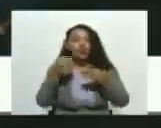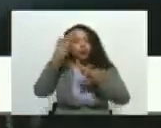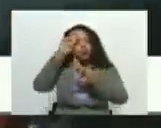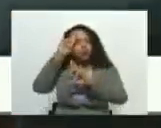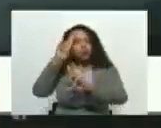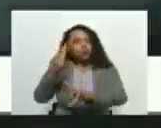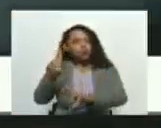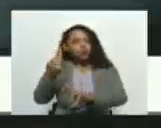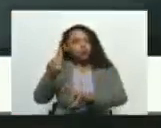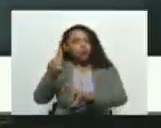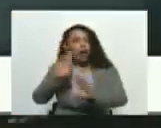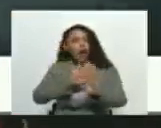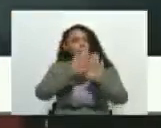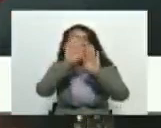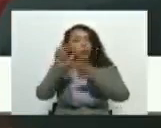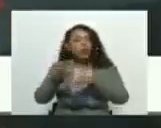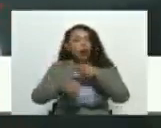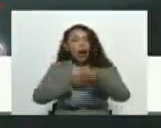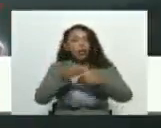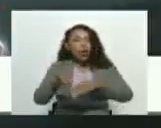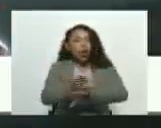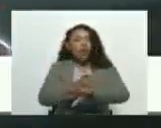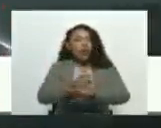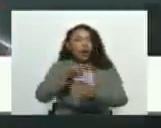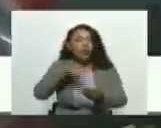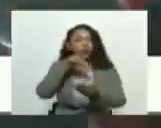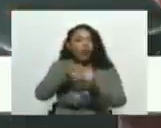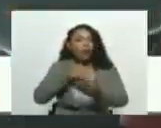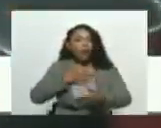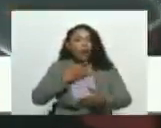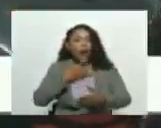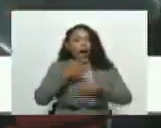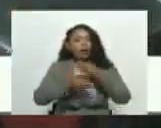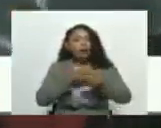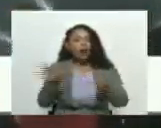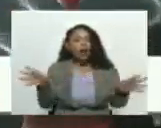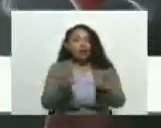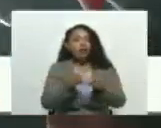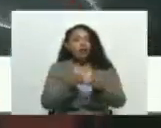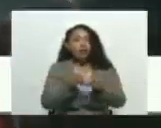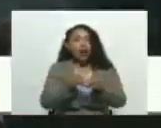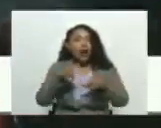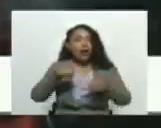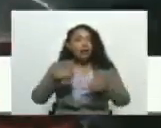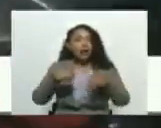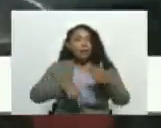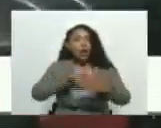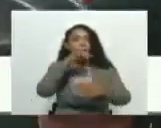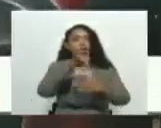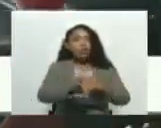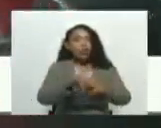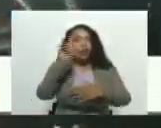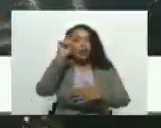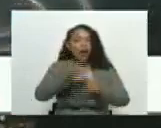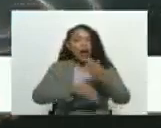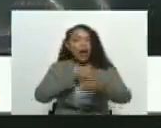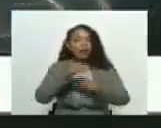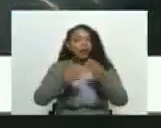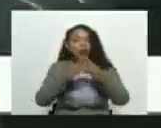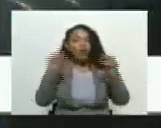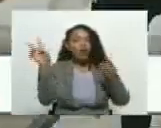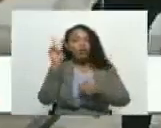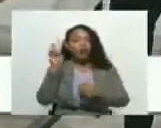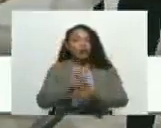el aporte que ha hecho el Gobierno Nacional para poder concretar este tipo de proyectos que va en beneficio de todos los